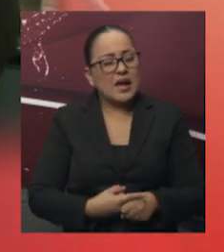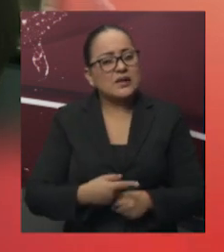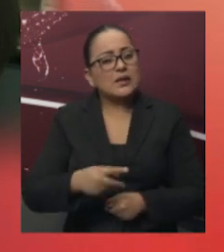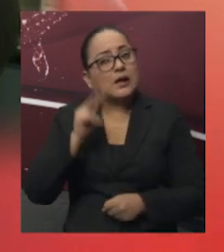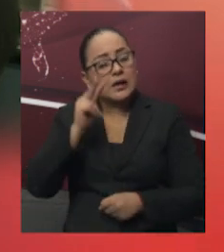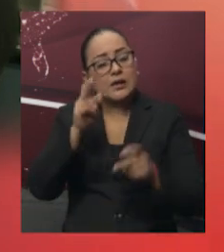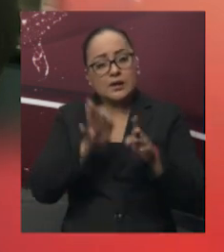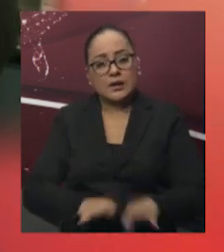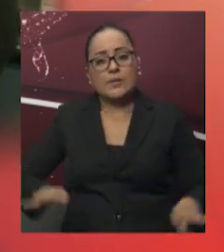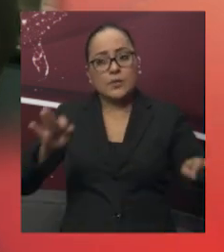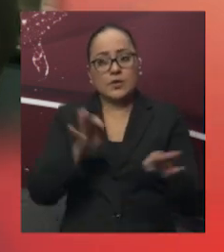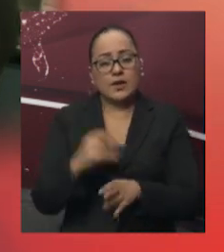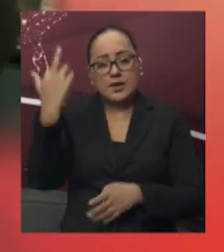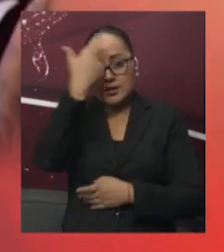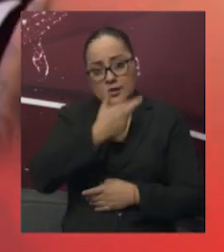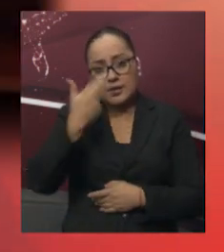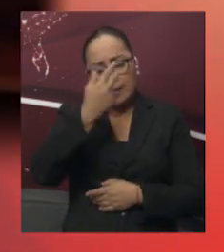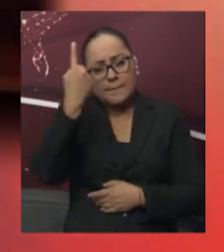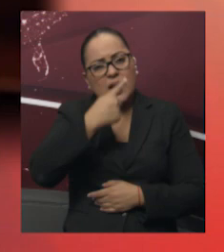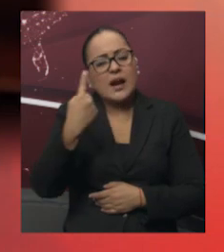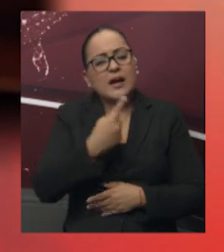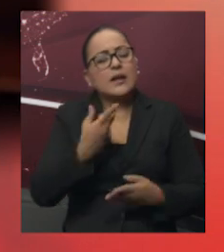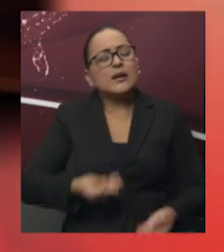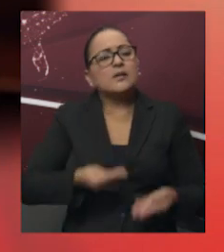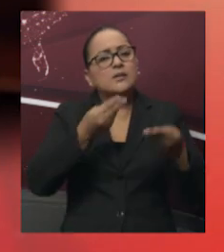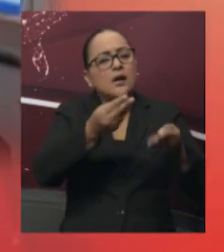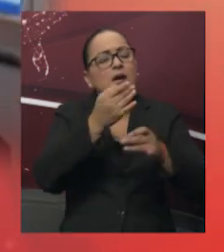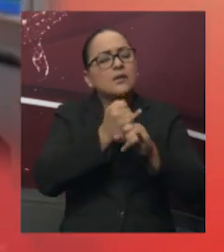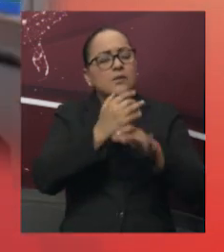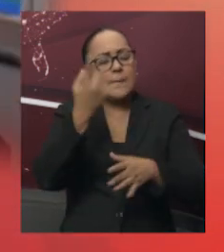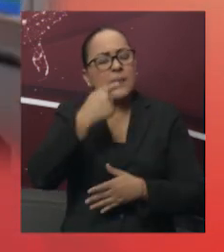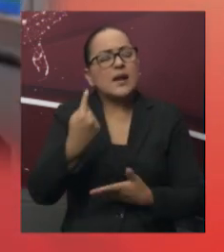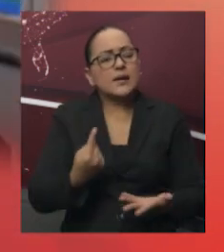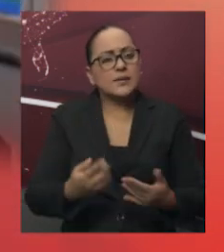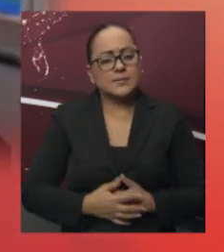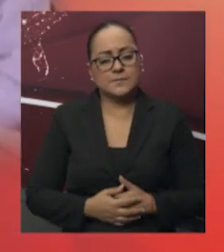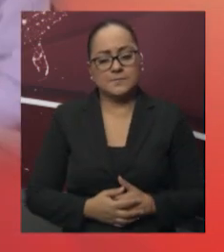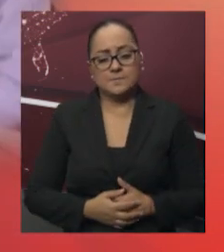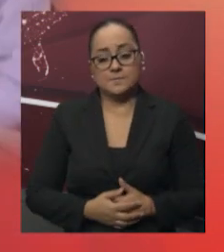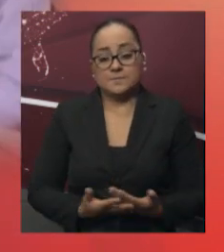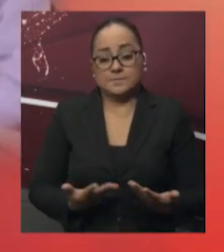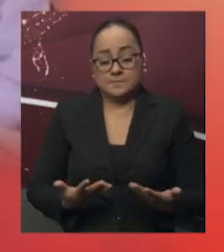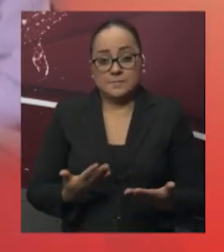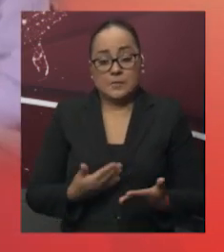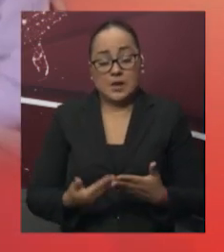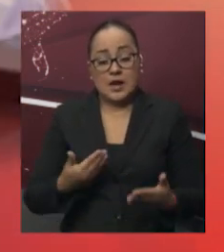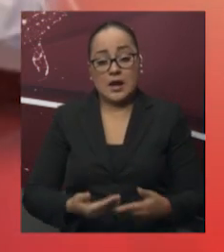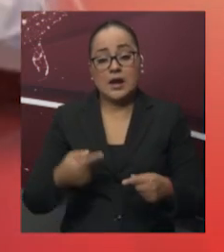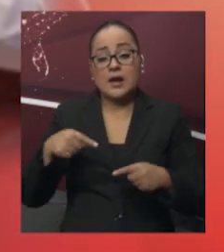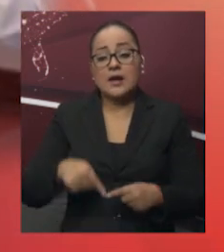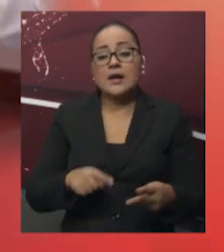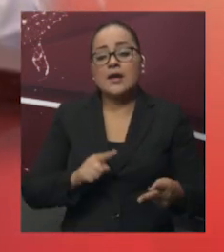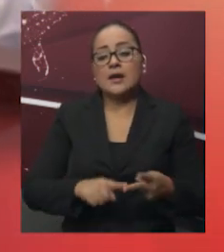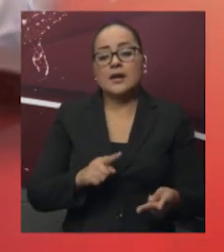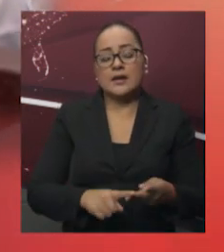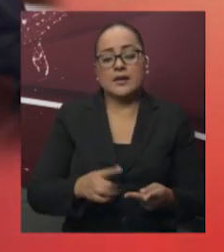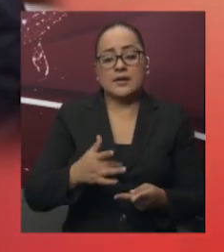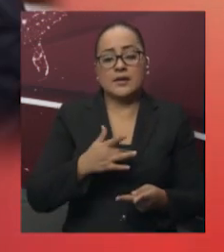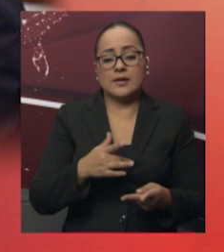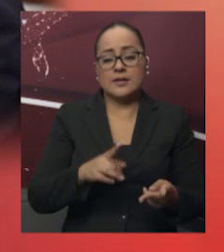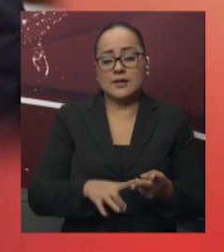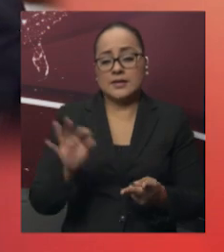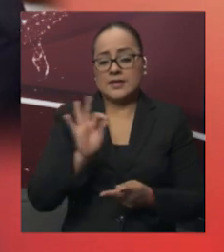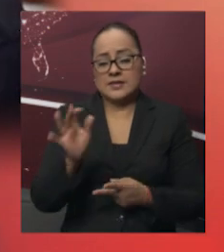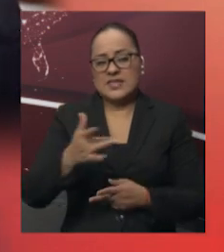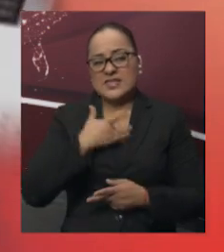verificar para qué efectos estamos dando la información, ¿no? Así es. Y segundo, acudir si hay